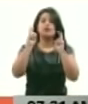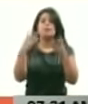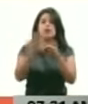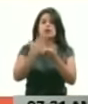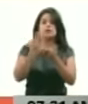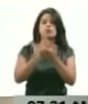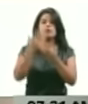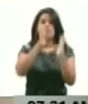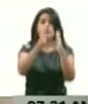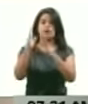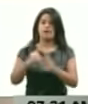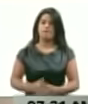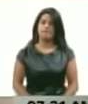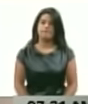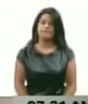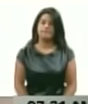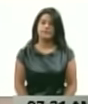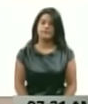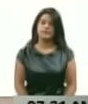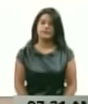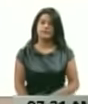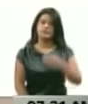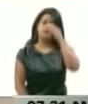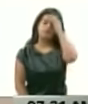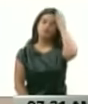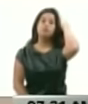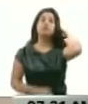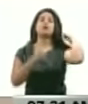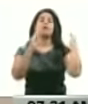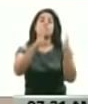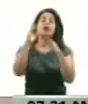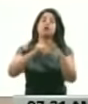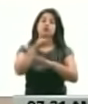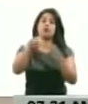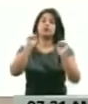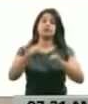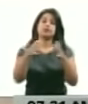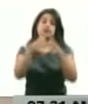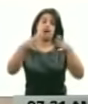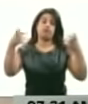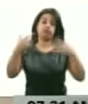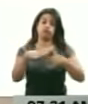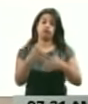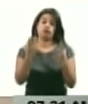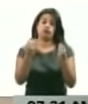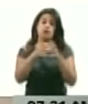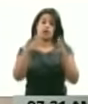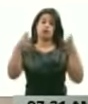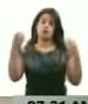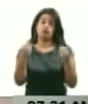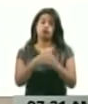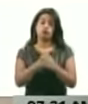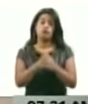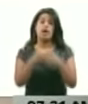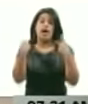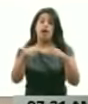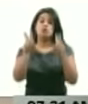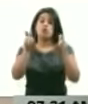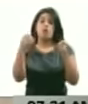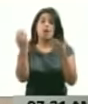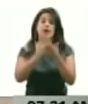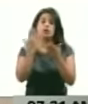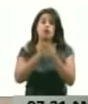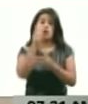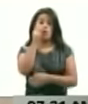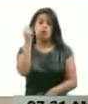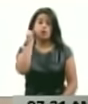libros de la biblioteca? El patrimonio de la Biblioteca Nacional efectivamente ha crecido muchísimo con todos estos nuevos escritores y escritoras que